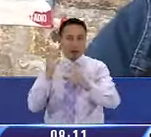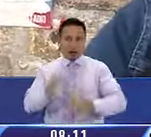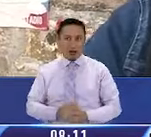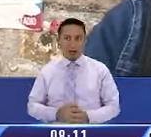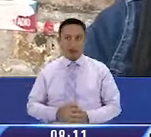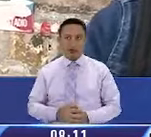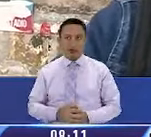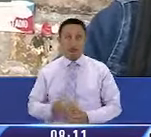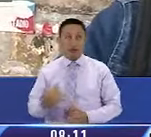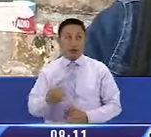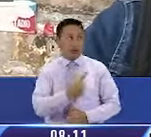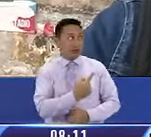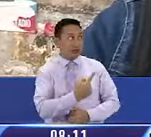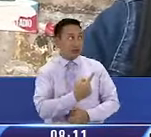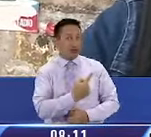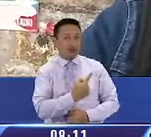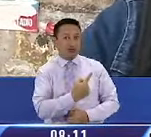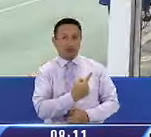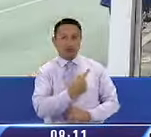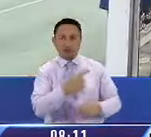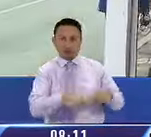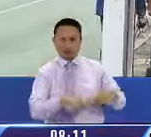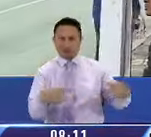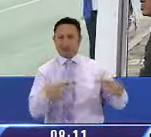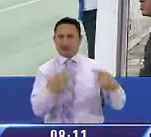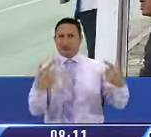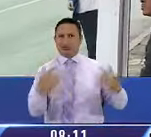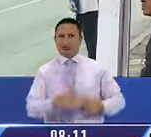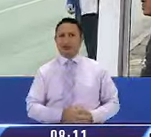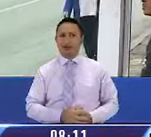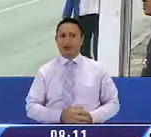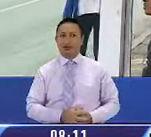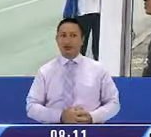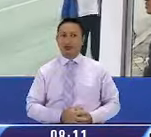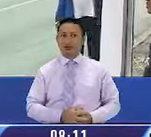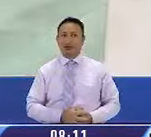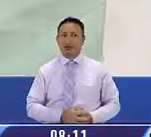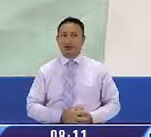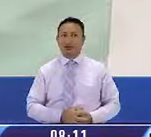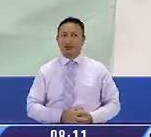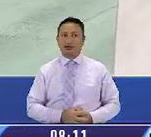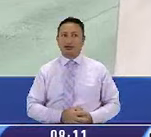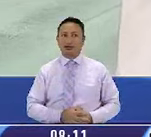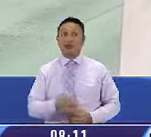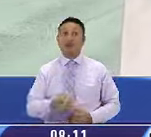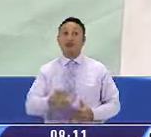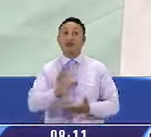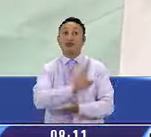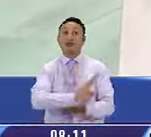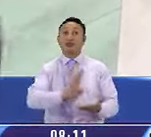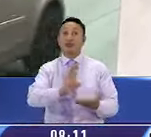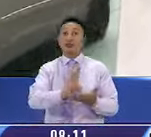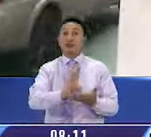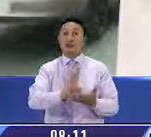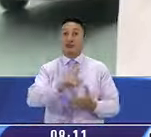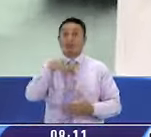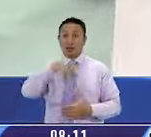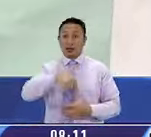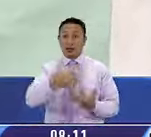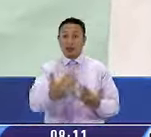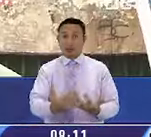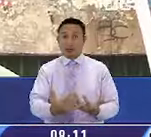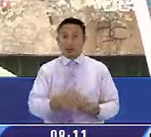Y que se encuentre de esa manera sí es un poco chocante. Esperan que, como muchas cosas en los barrios de la ciudad que deben